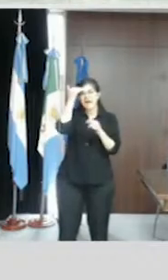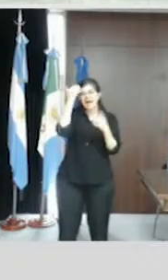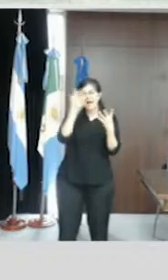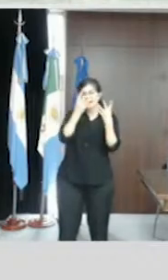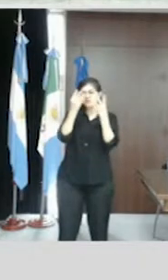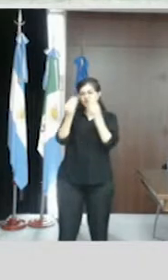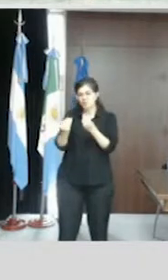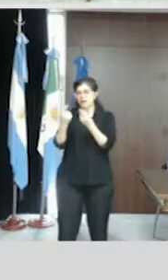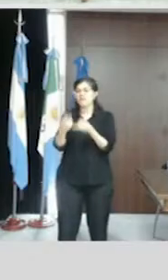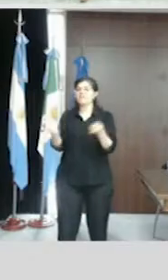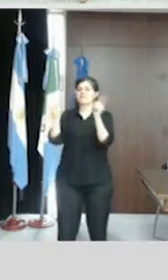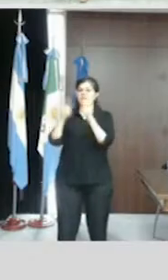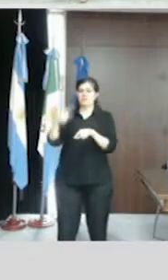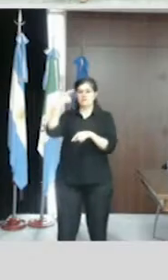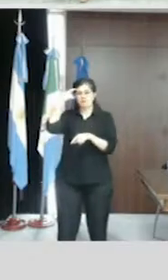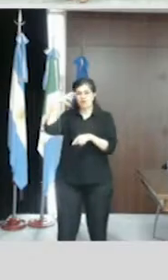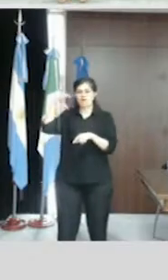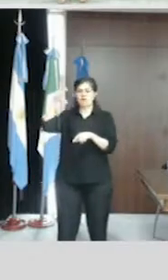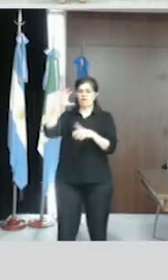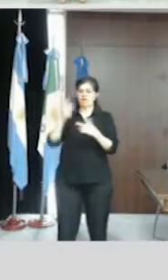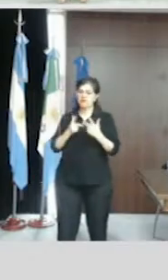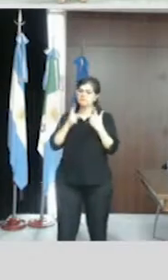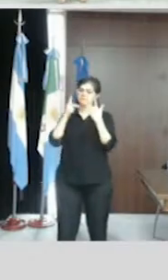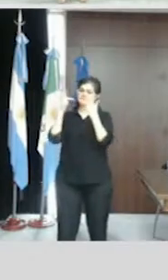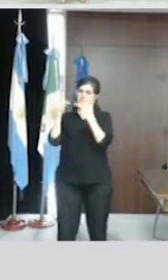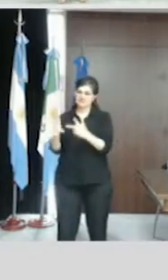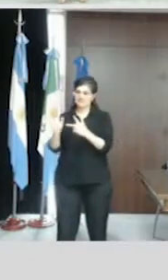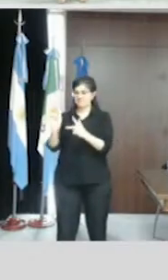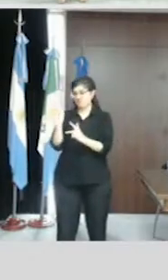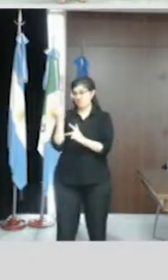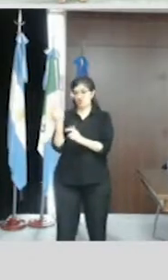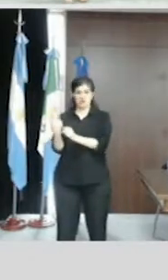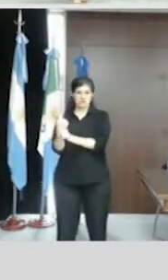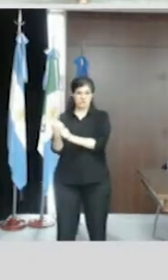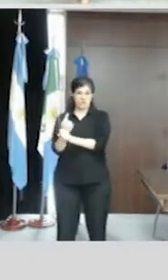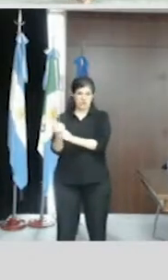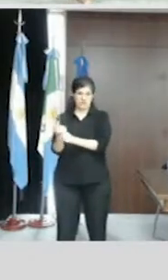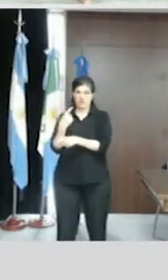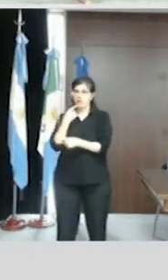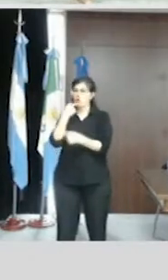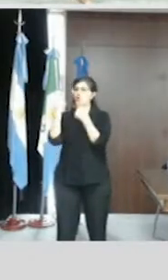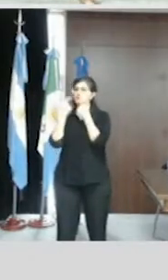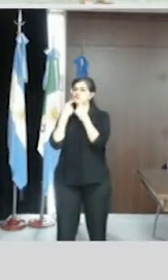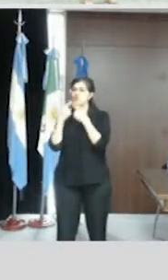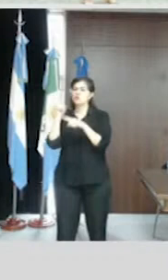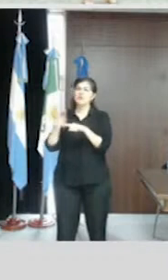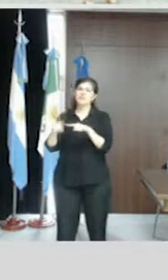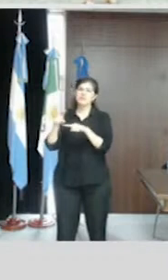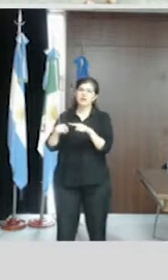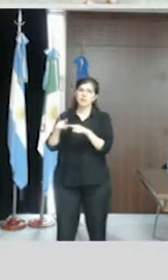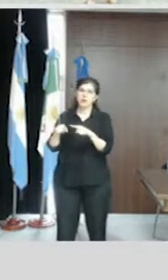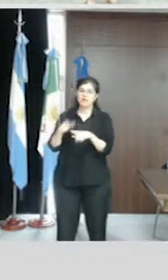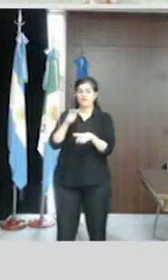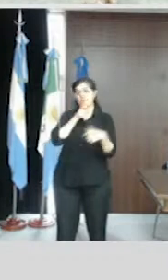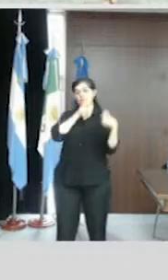lo que no puede recordar por sí sola. Entonces, pregunta lo mismo, le respondemos lo mismo. Vuelve